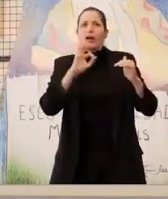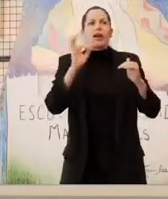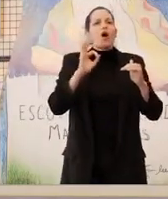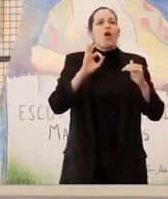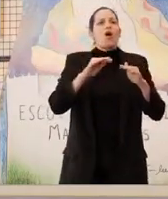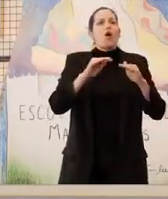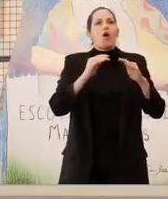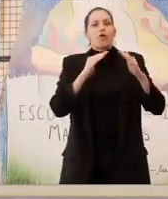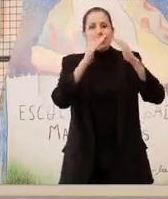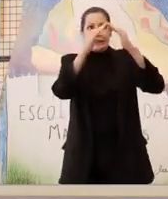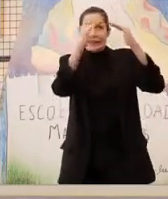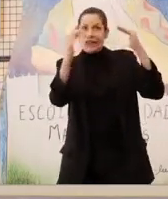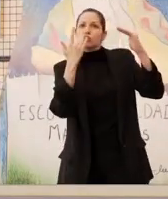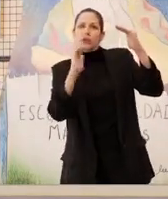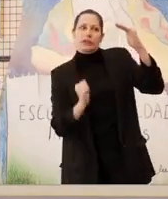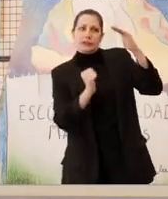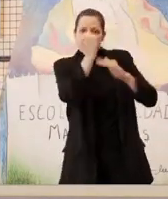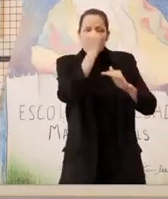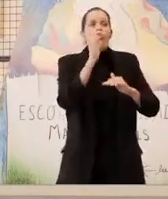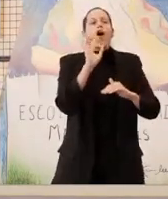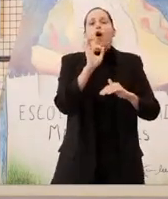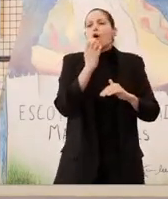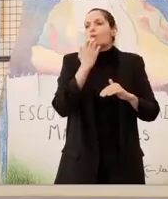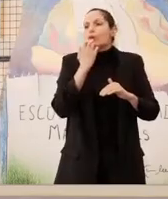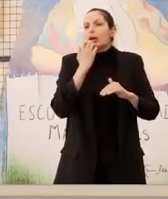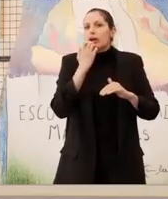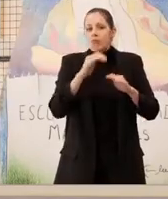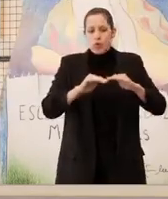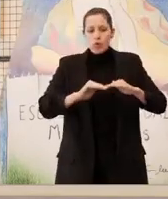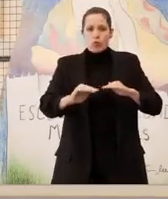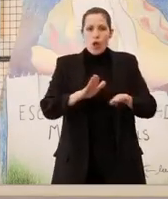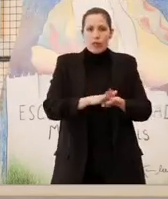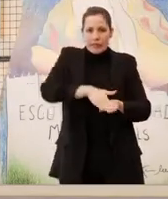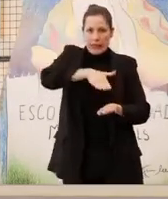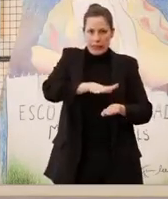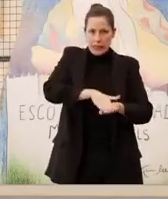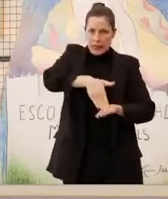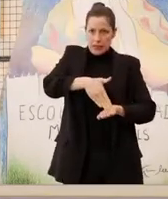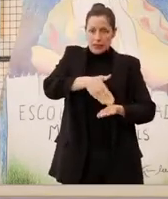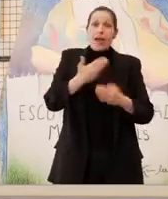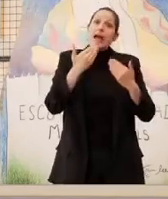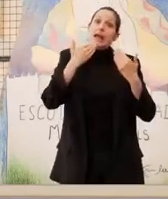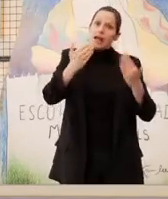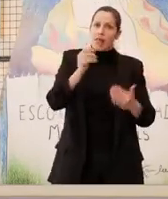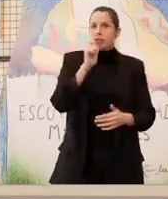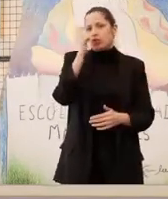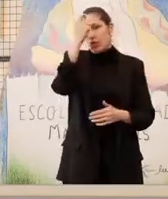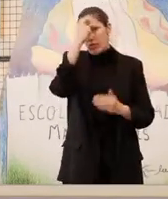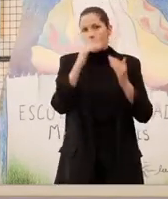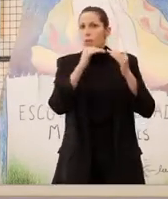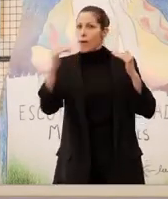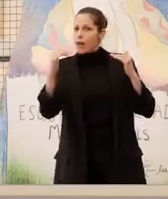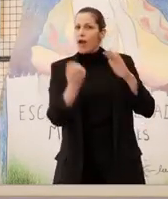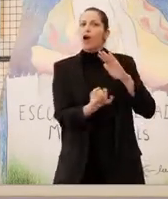son conceptos que sin la reflexión de la paridad Sencillamente no los tendríamos aquí sobre la paridad